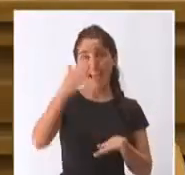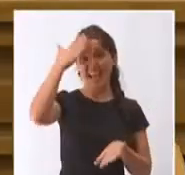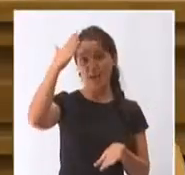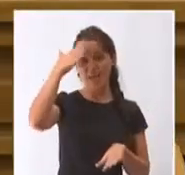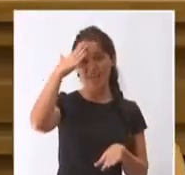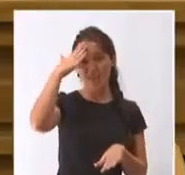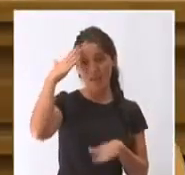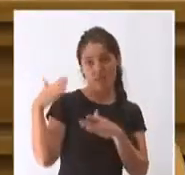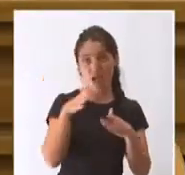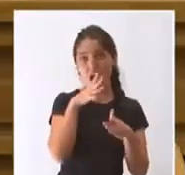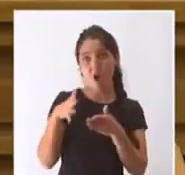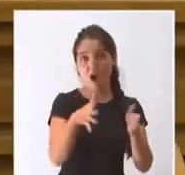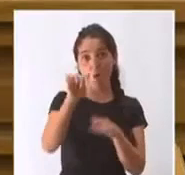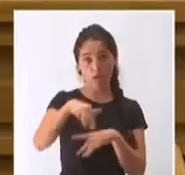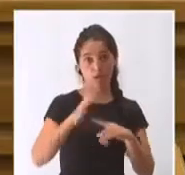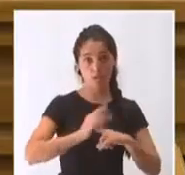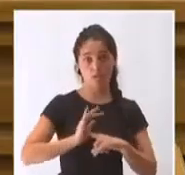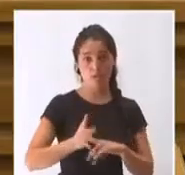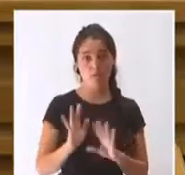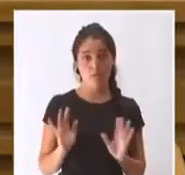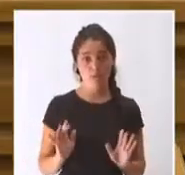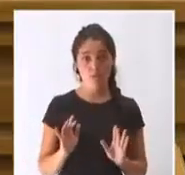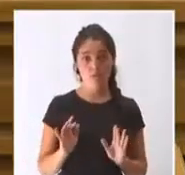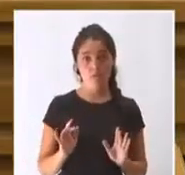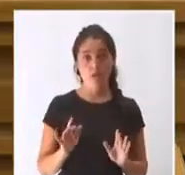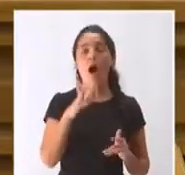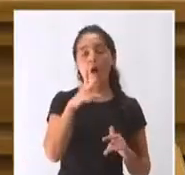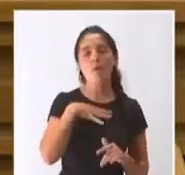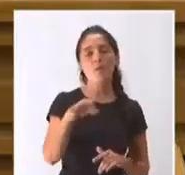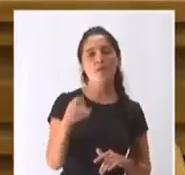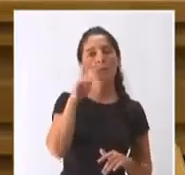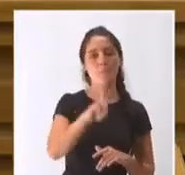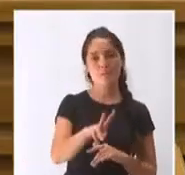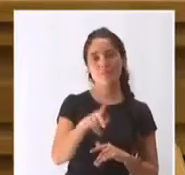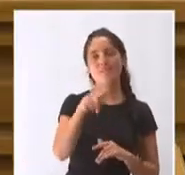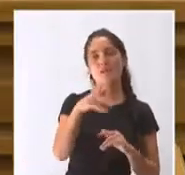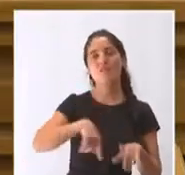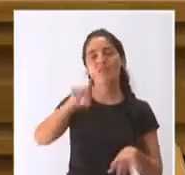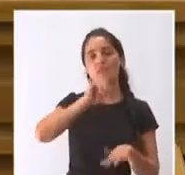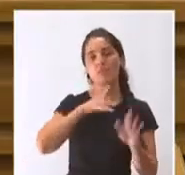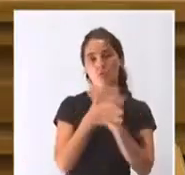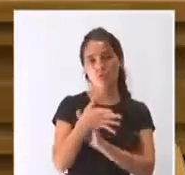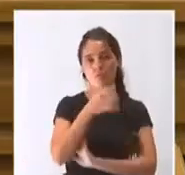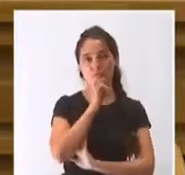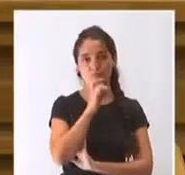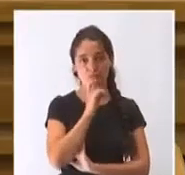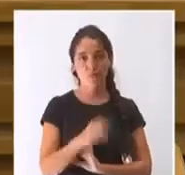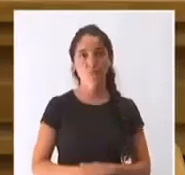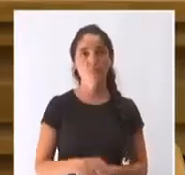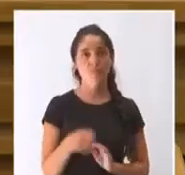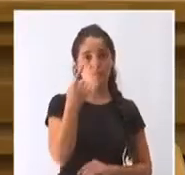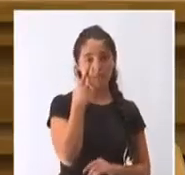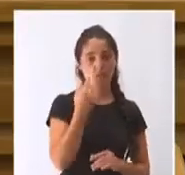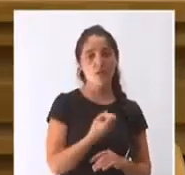realmente se explica esta decisión fíjense que las líneas en las que hemos insistido mucho estos años